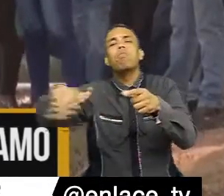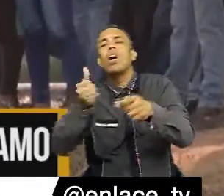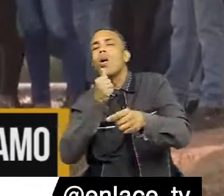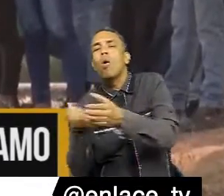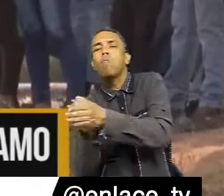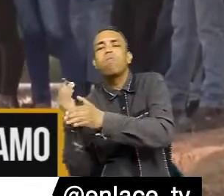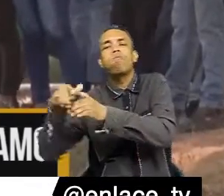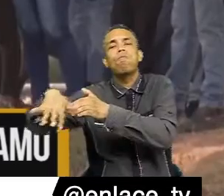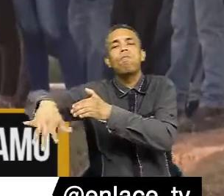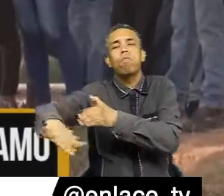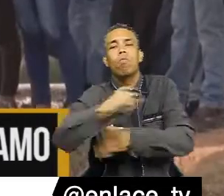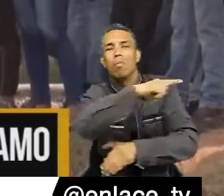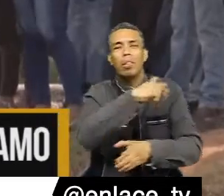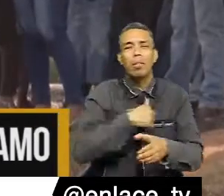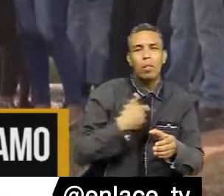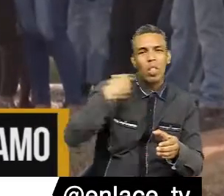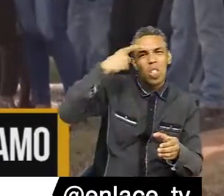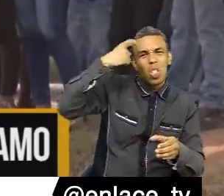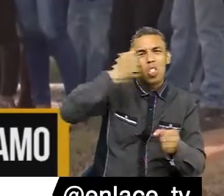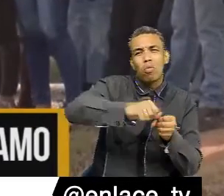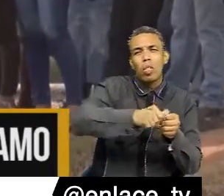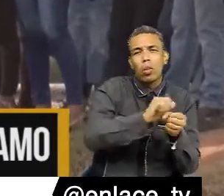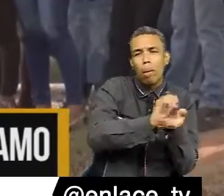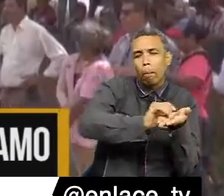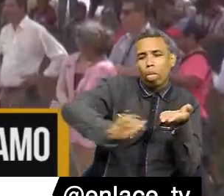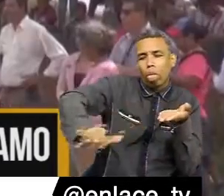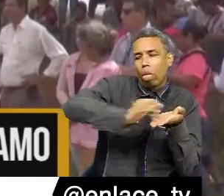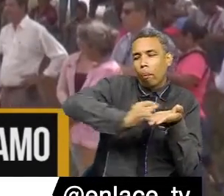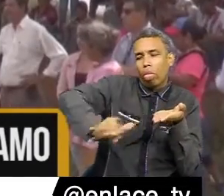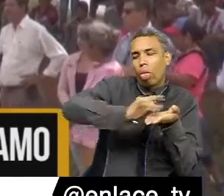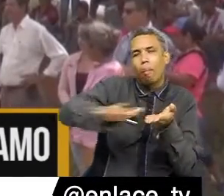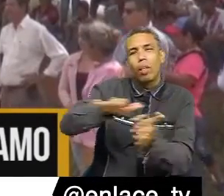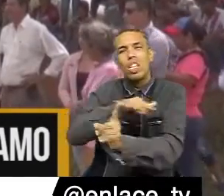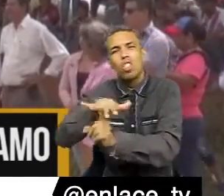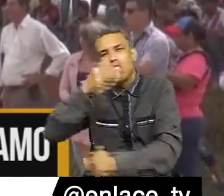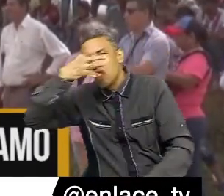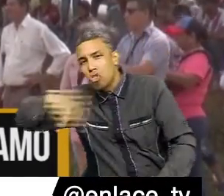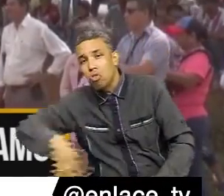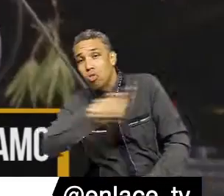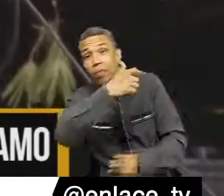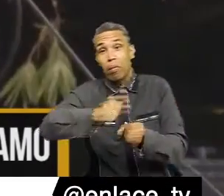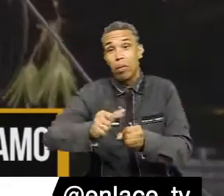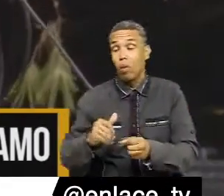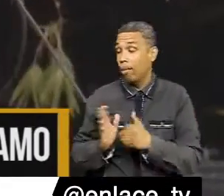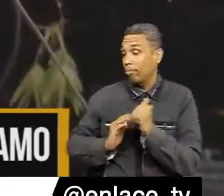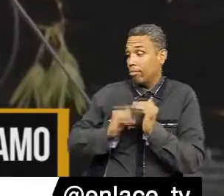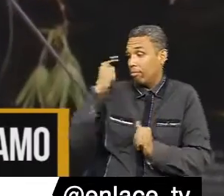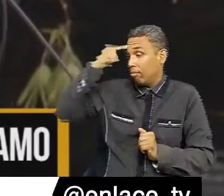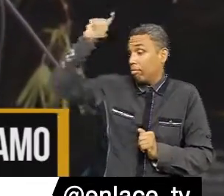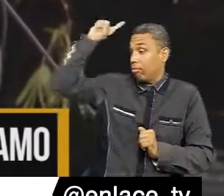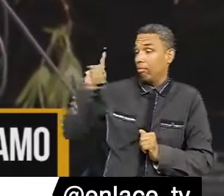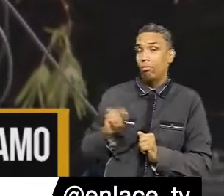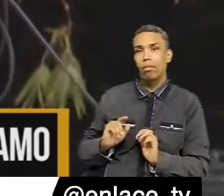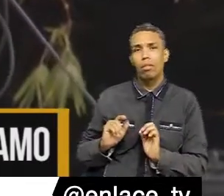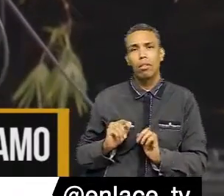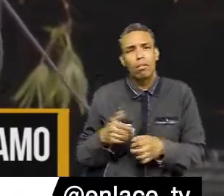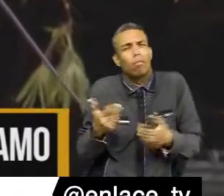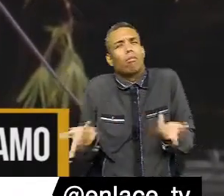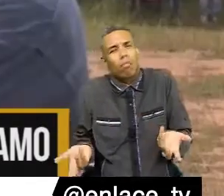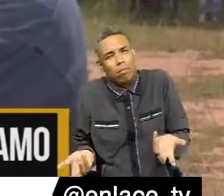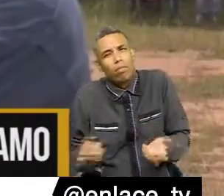en el área. ¿Qué dice Ecopetrol? Son manaderos naturales, yo no tengo por qué responder por eso. Pulecio dijo que como Unión Sindical